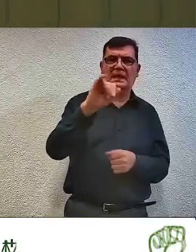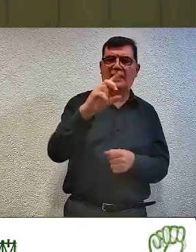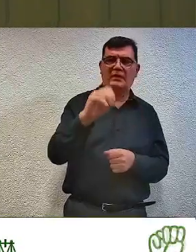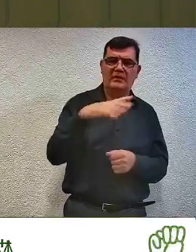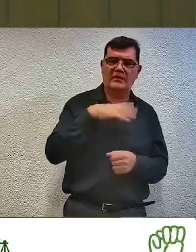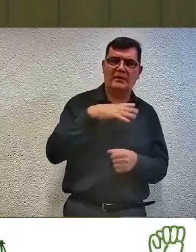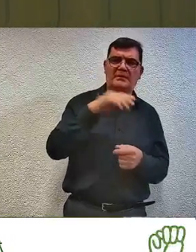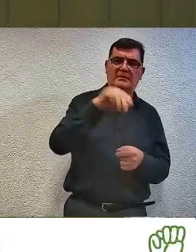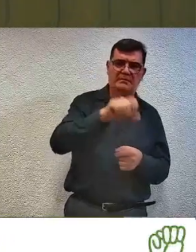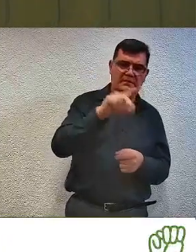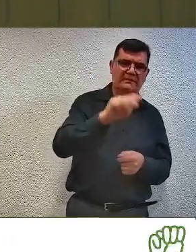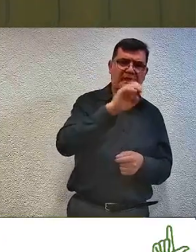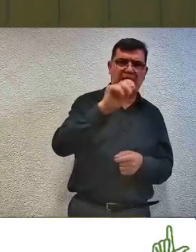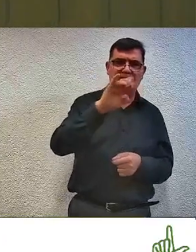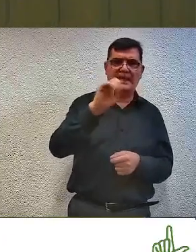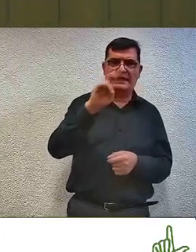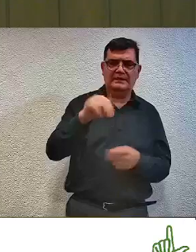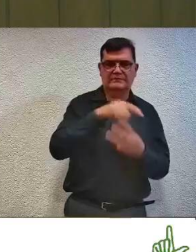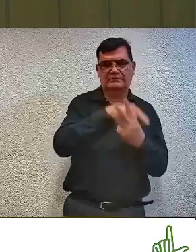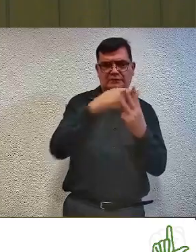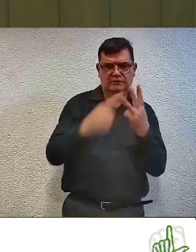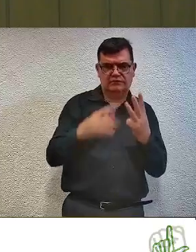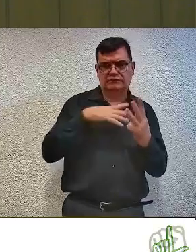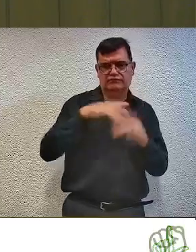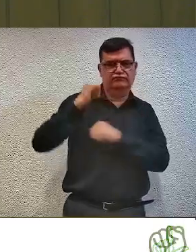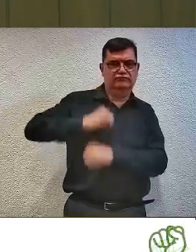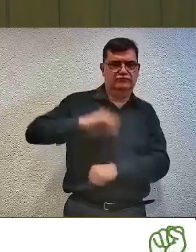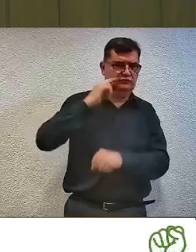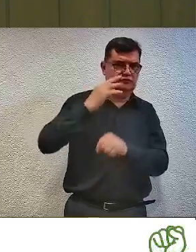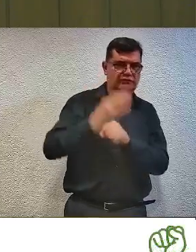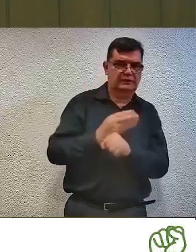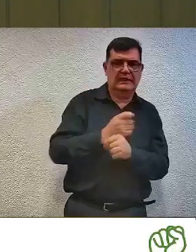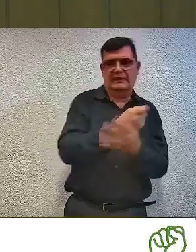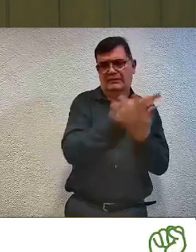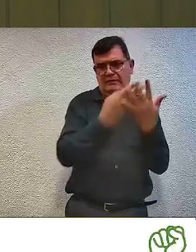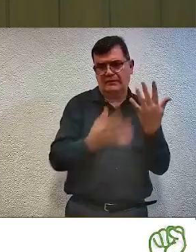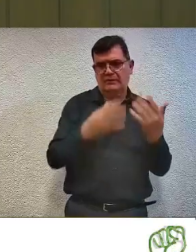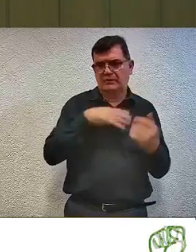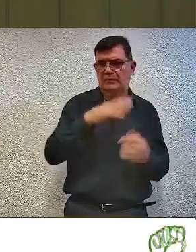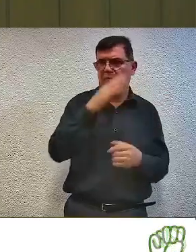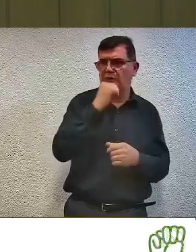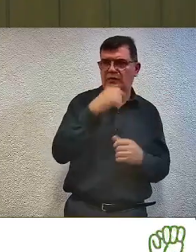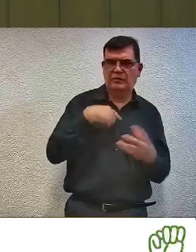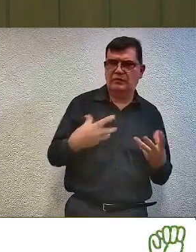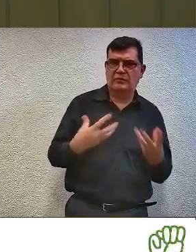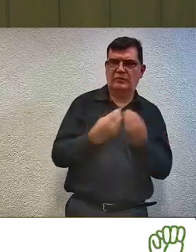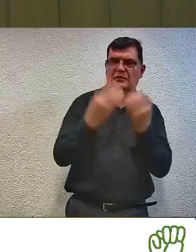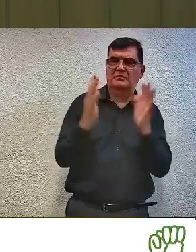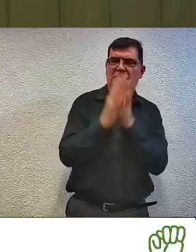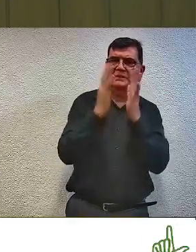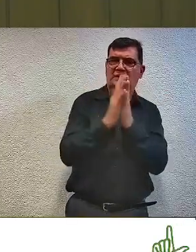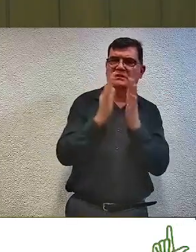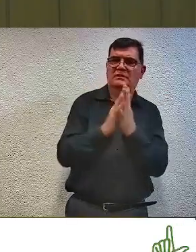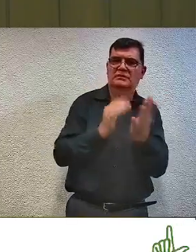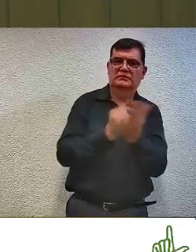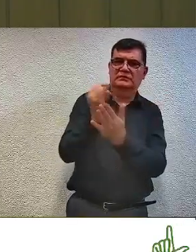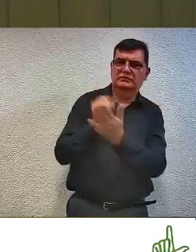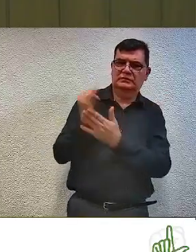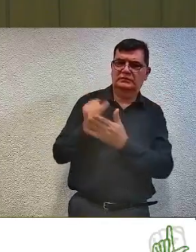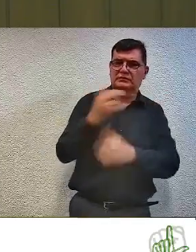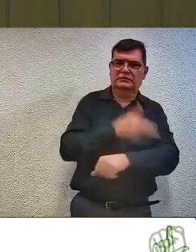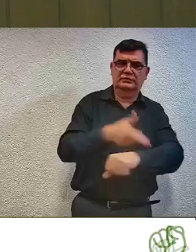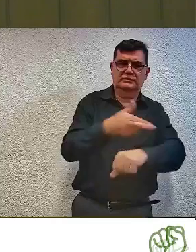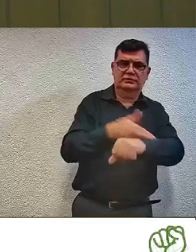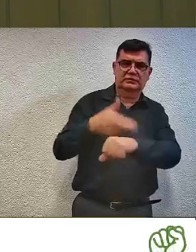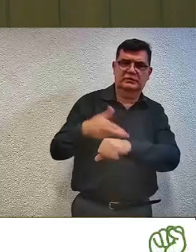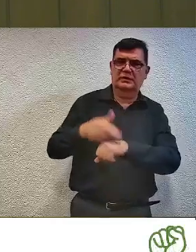la magistrada Evelyn Rodríguez Chinol, en los cuales no puedo participar en su deliberación y resolución por